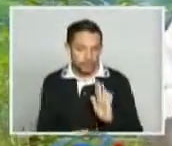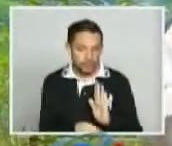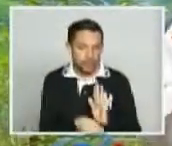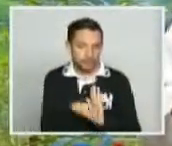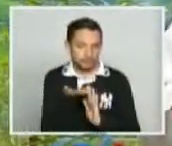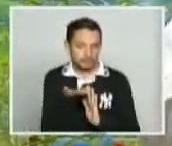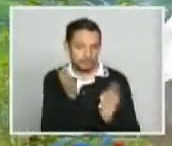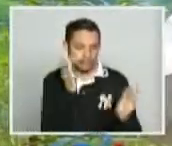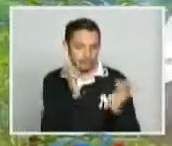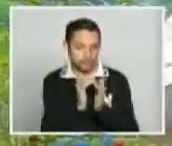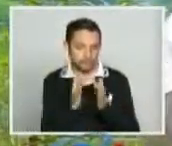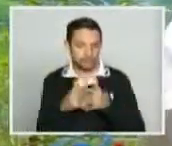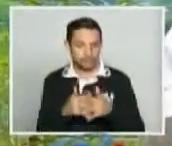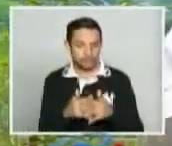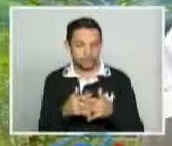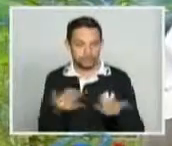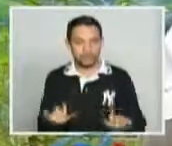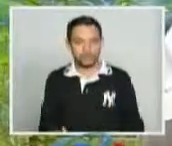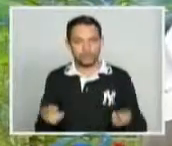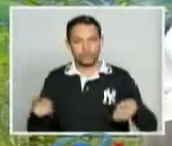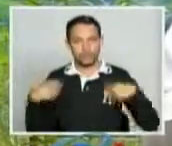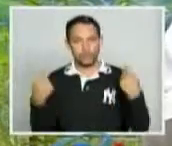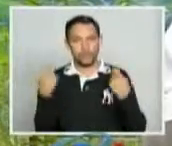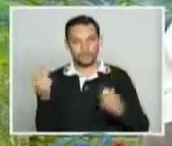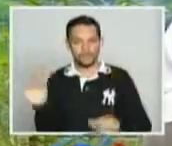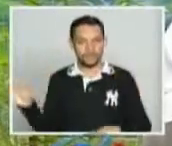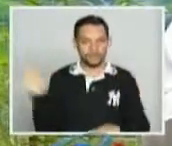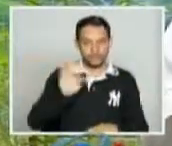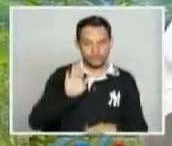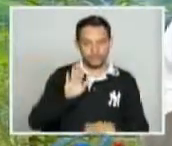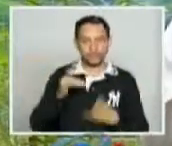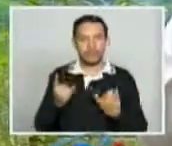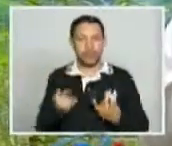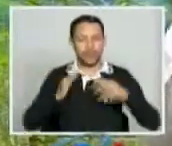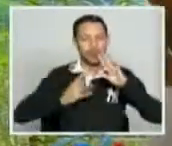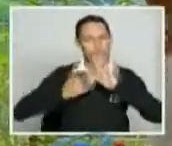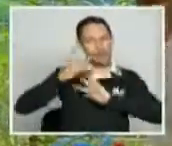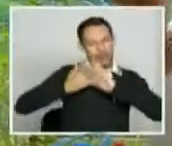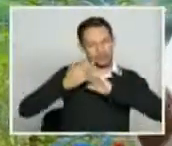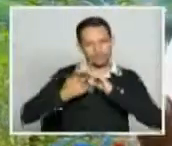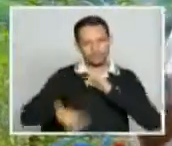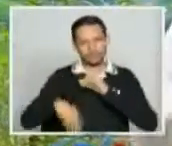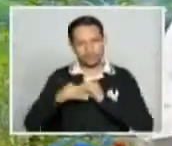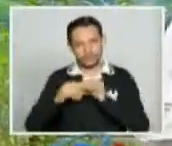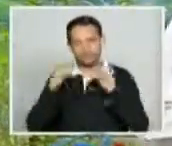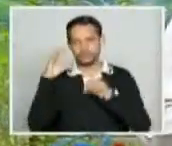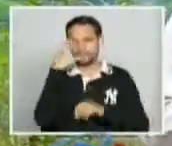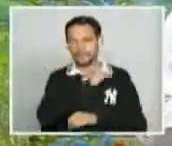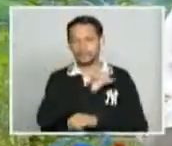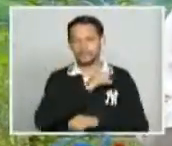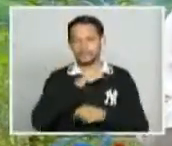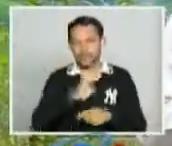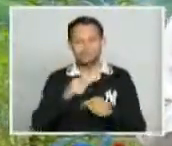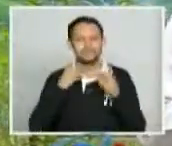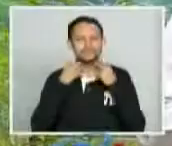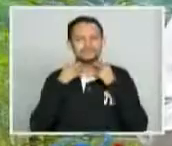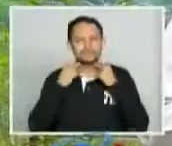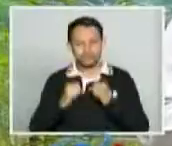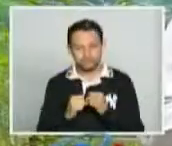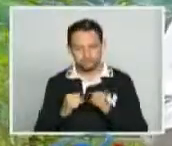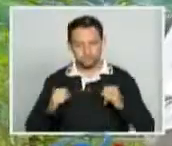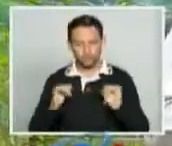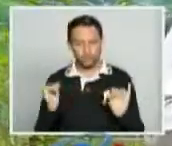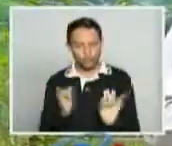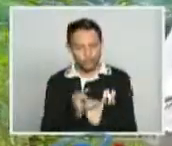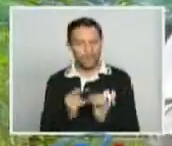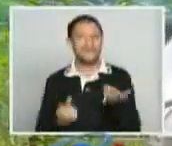hay que dársela. Vamos a ir a este corte comerciales porque vamos a entender qué es el hipertiroidismo y qué es el